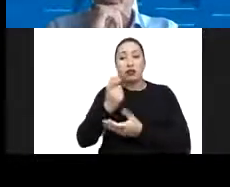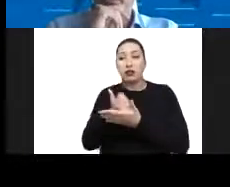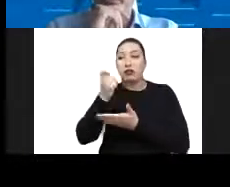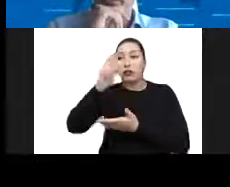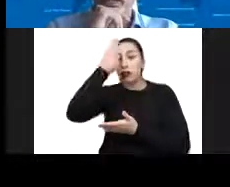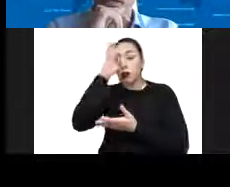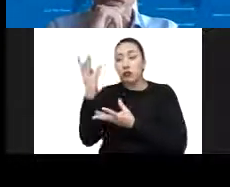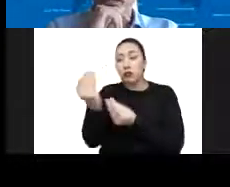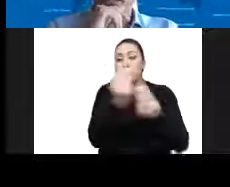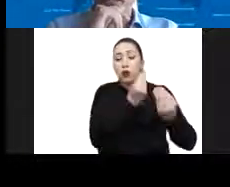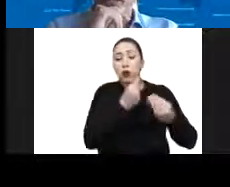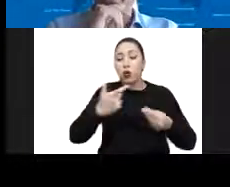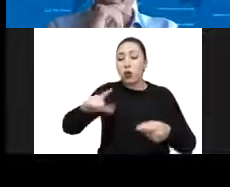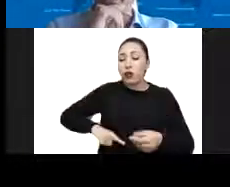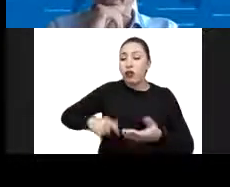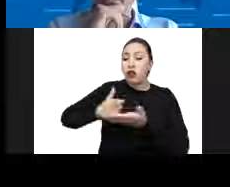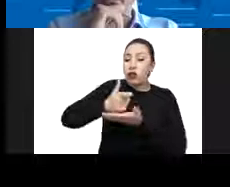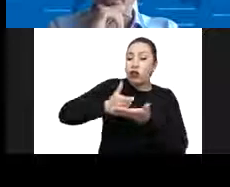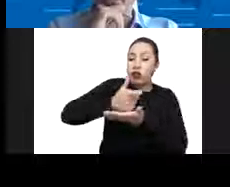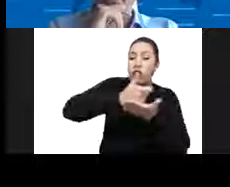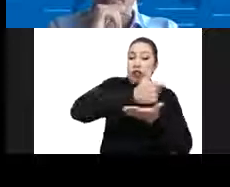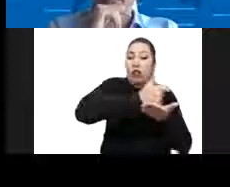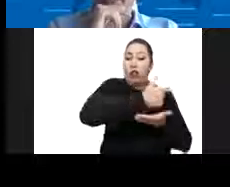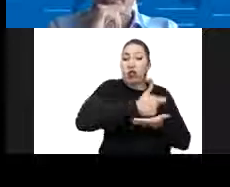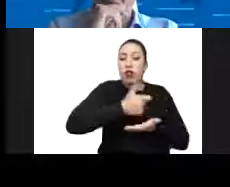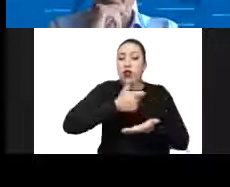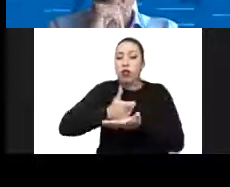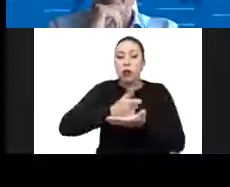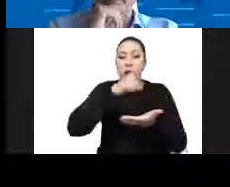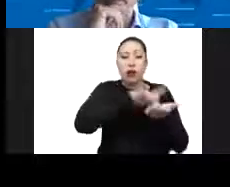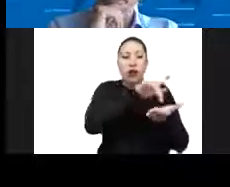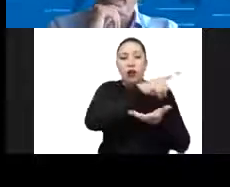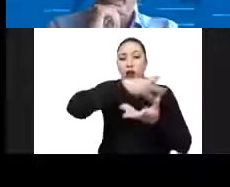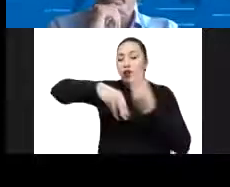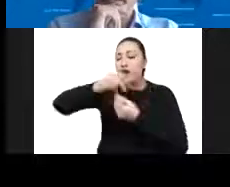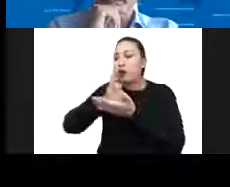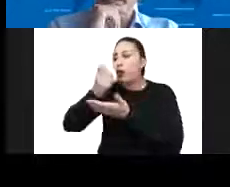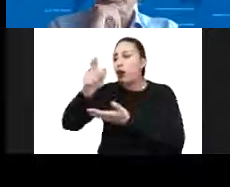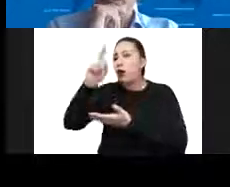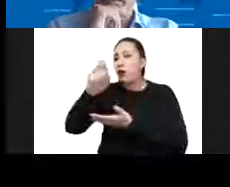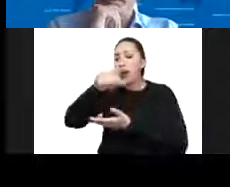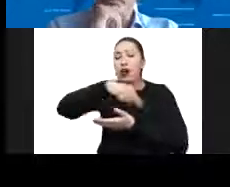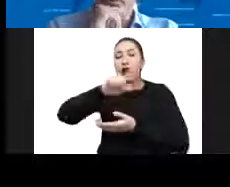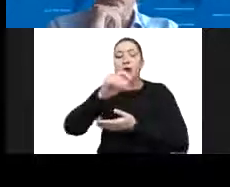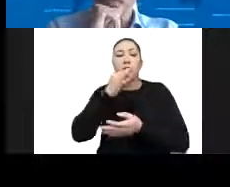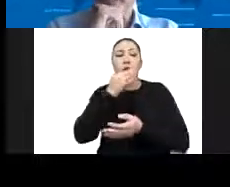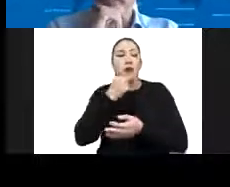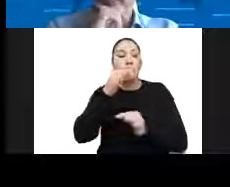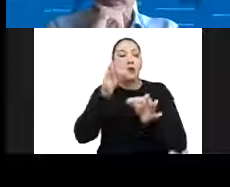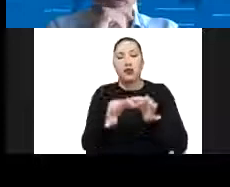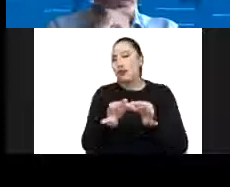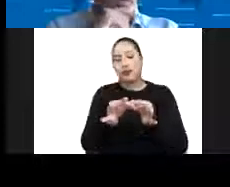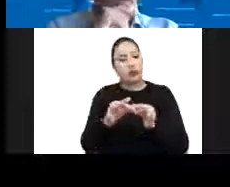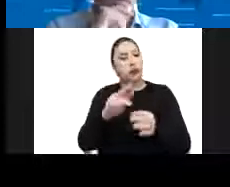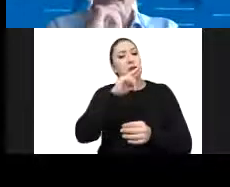recursos que podrían ir redirigidos en una manera progresiva a la parte de la sociedad o a los